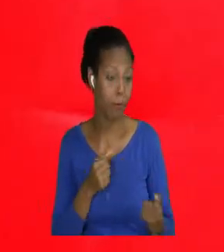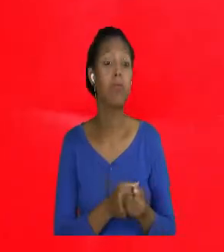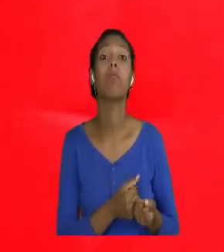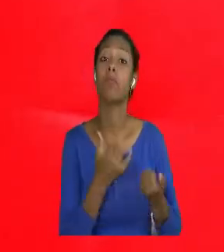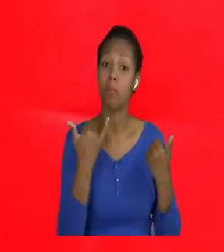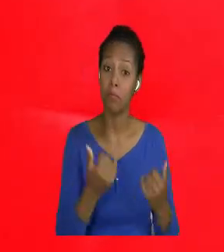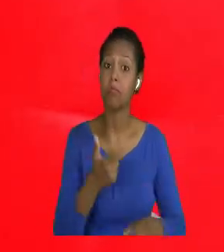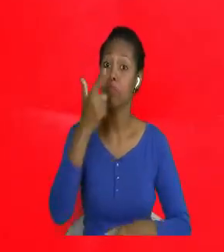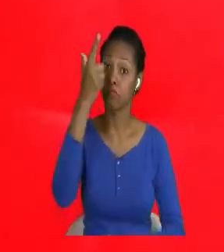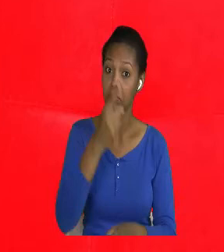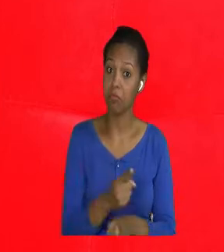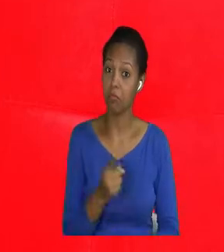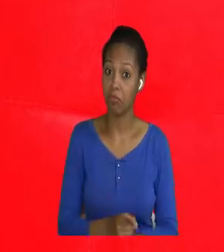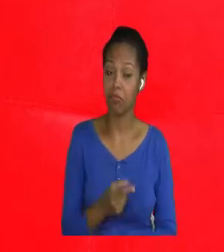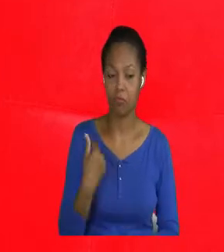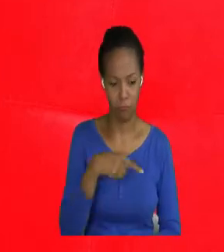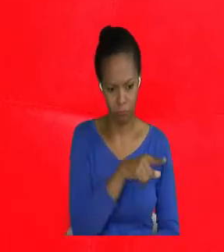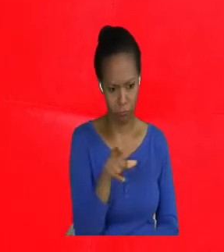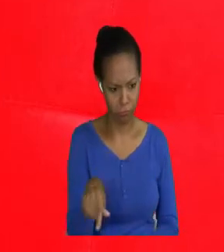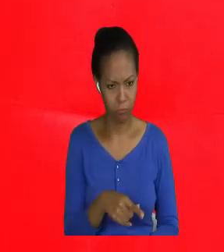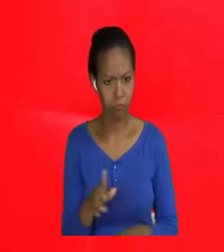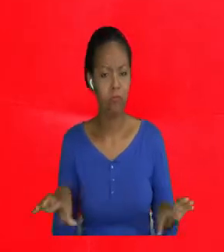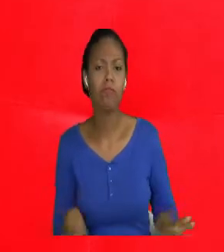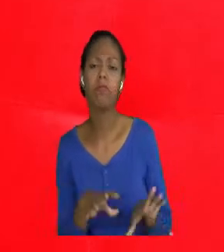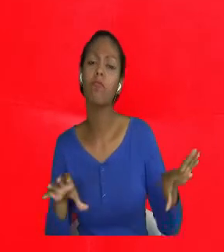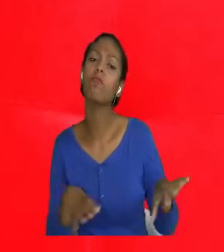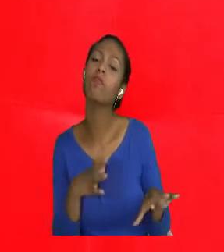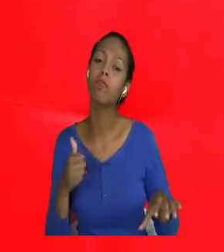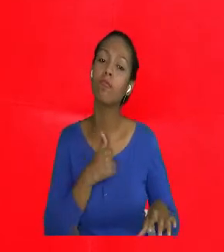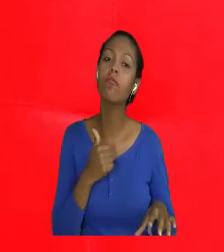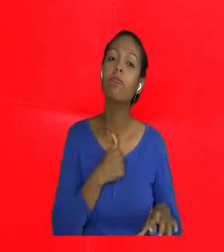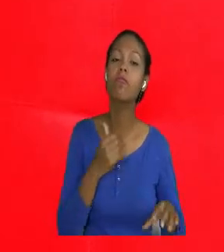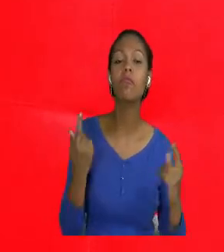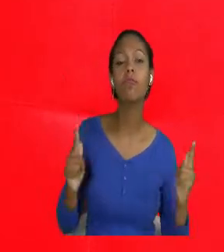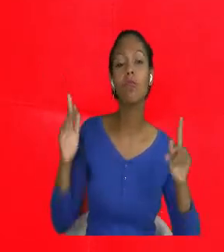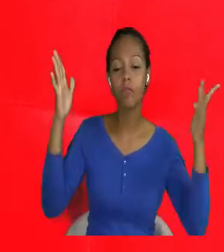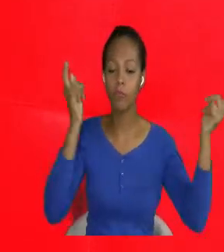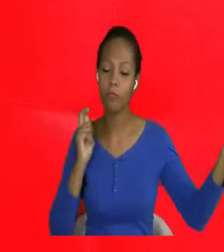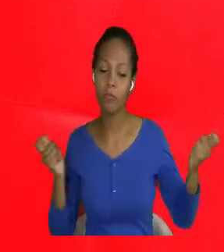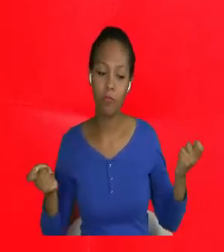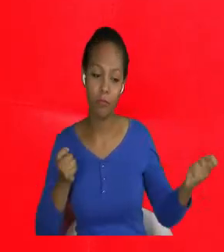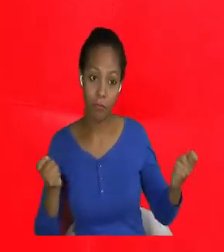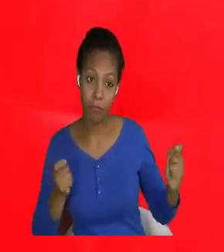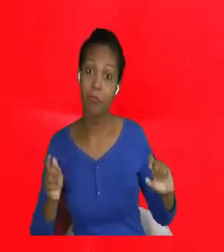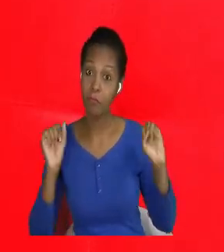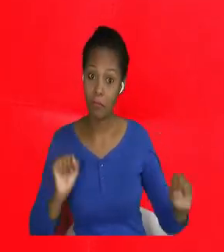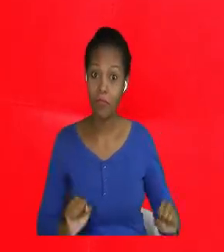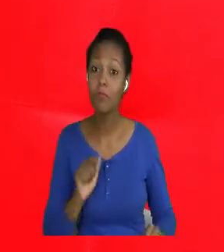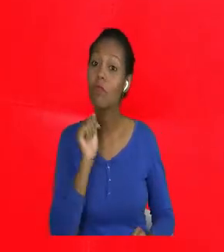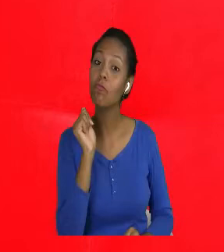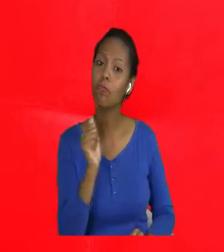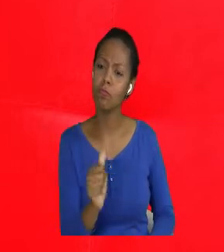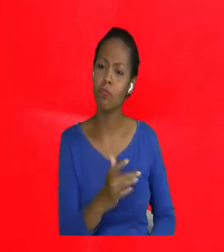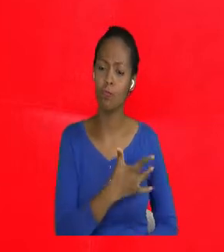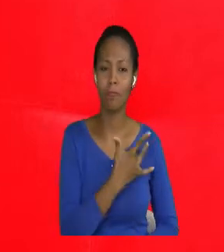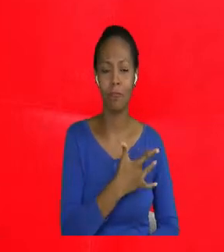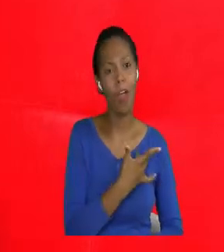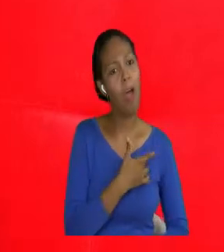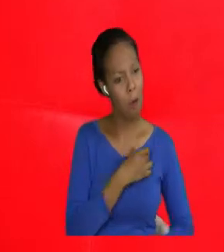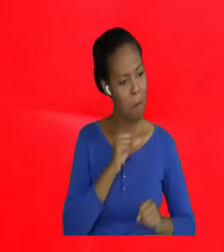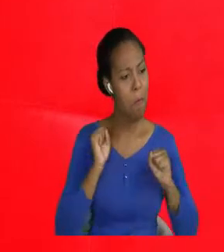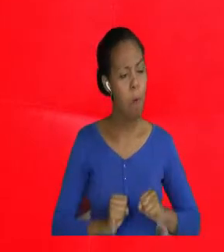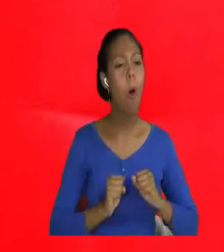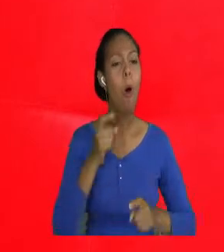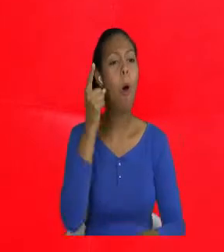la oportunidad de ser ellos mismos los operadores de sus festivales, que ellos se sientan de que de verdad lo han hecho y